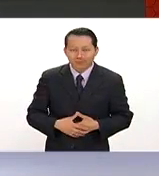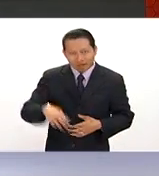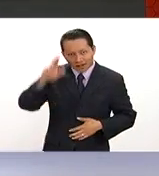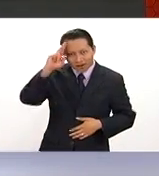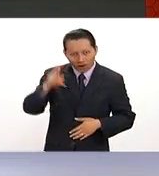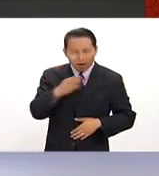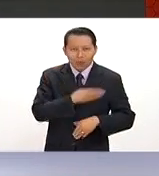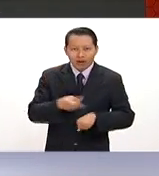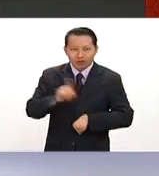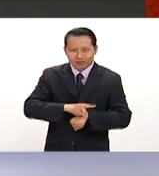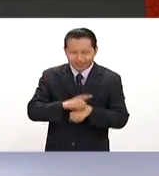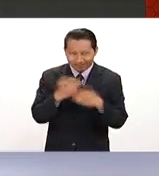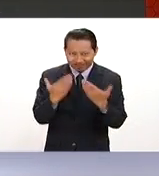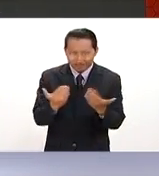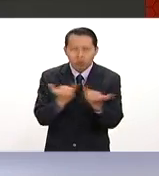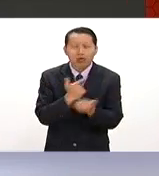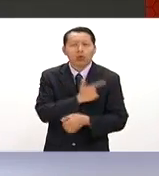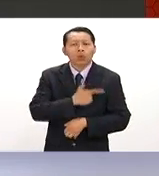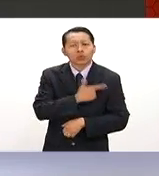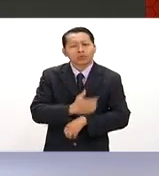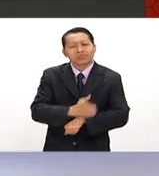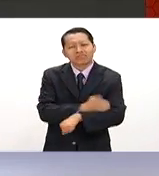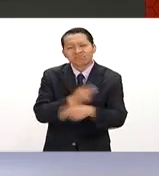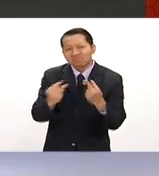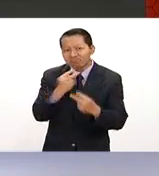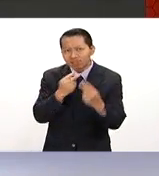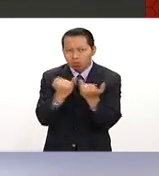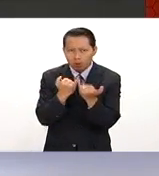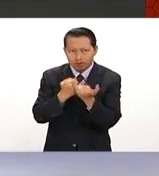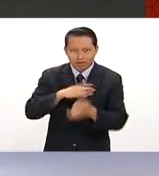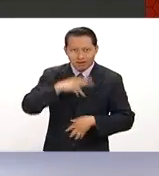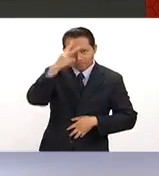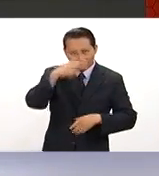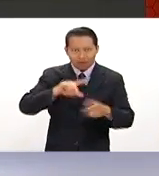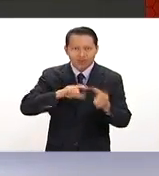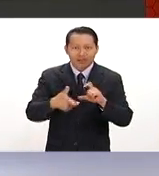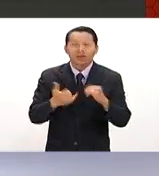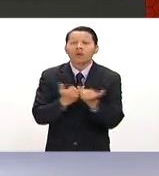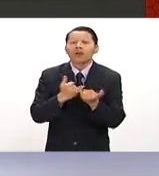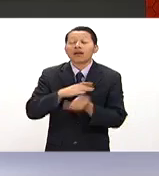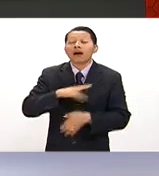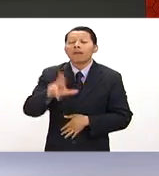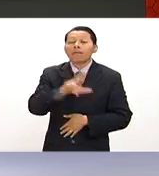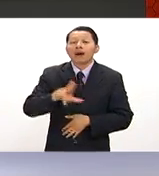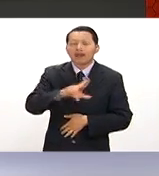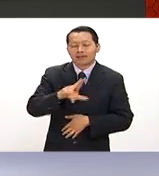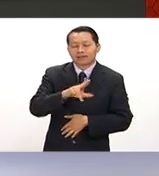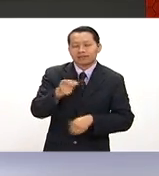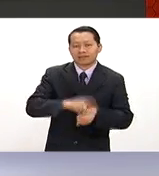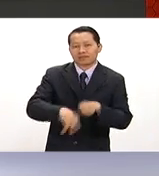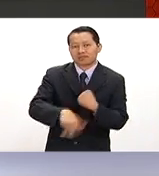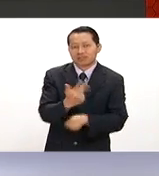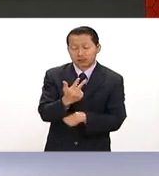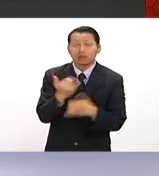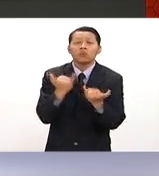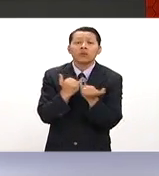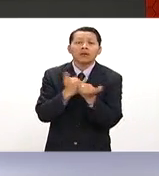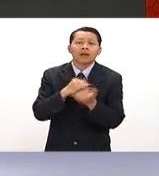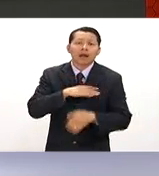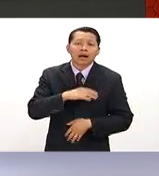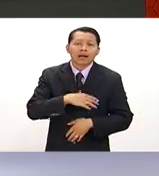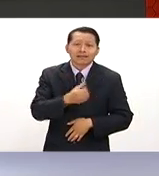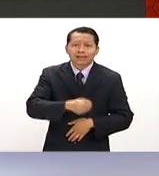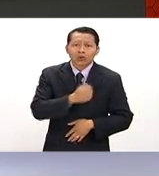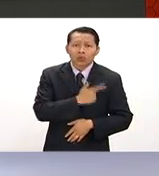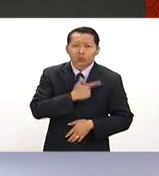Hola, ¿qué tal? Muy buenos días. Qué gusto que nos acompañe en una edición más de México al Día. Es martes 13. Saludo con gusto, como